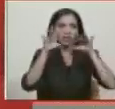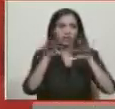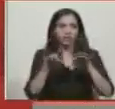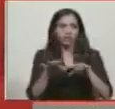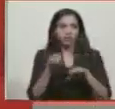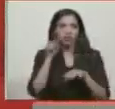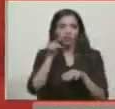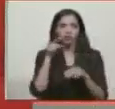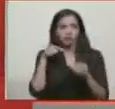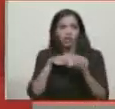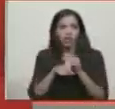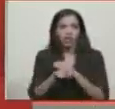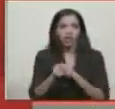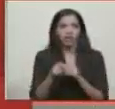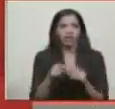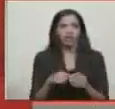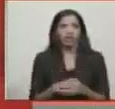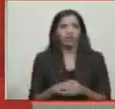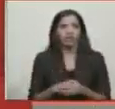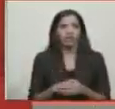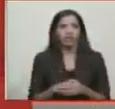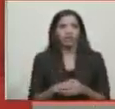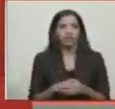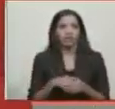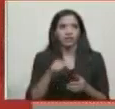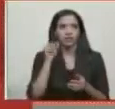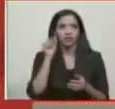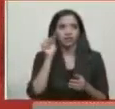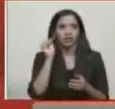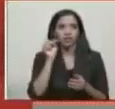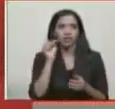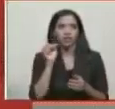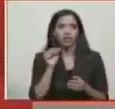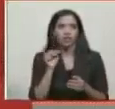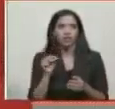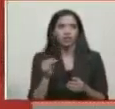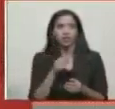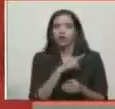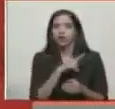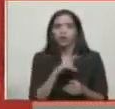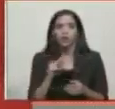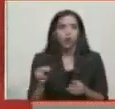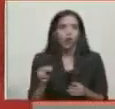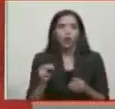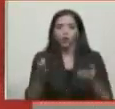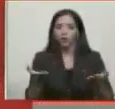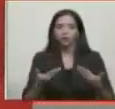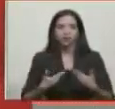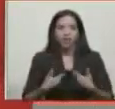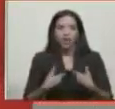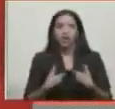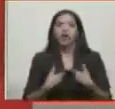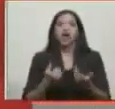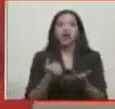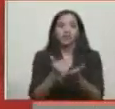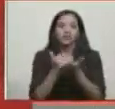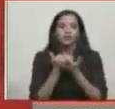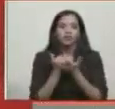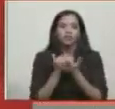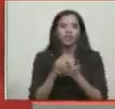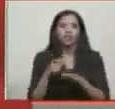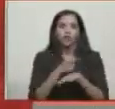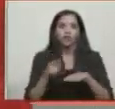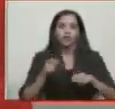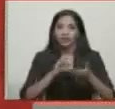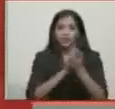usted entra a ver si le cayeron los churupos y usted le da clic a un botón que dice no deseo recibir más beneficios ni bonos. Y se acabó el